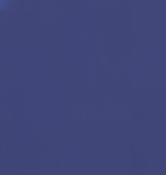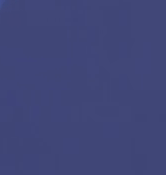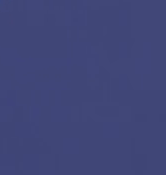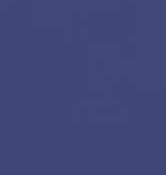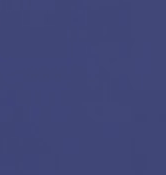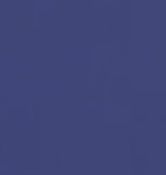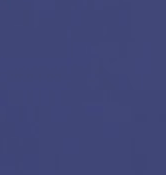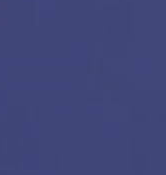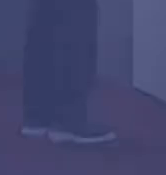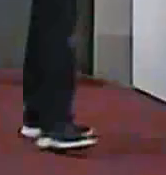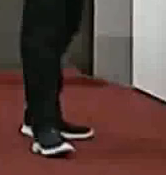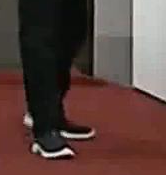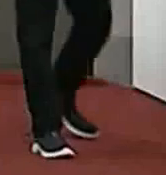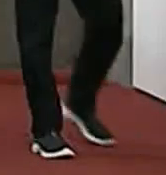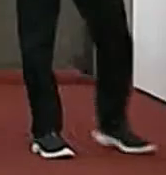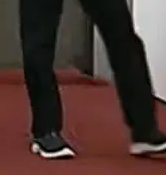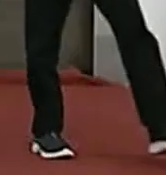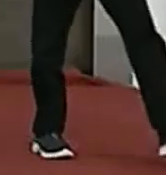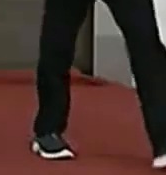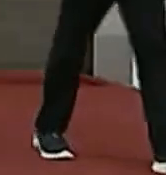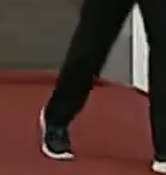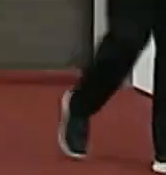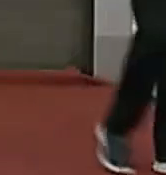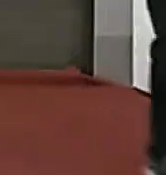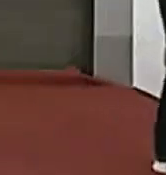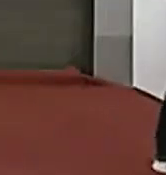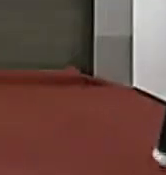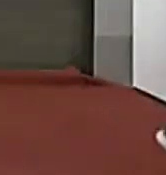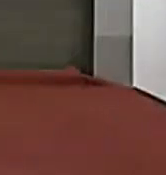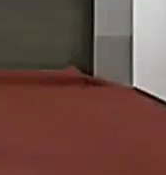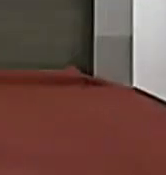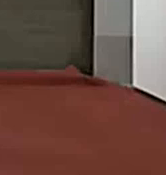A esta hora compartimos información de último minuto.